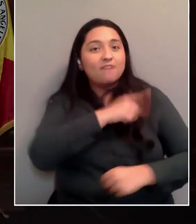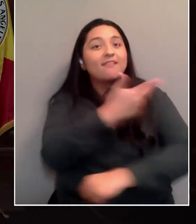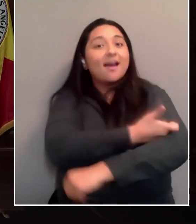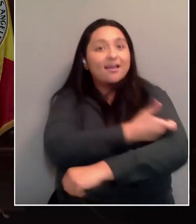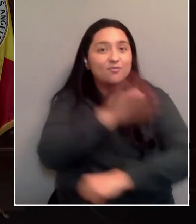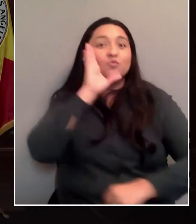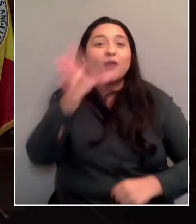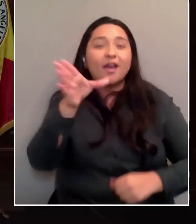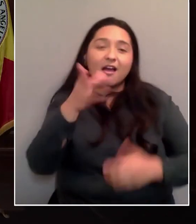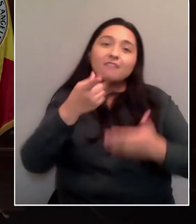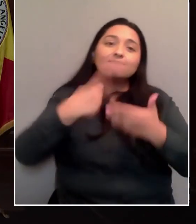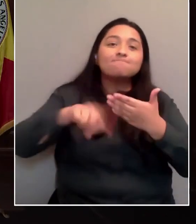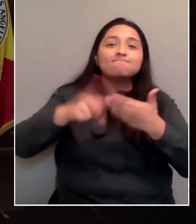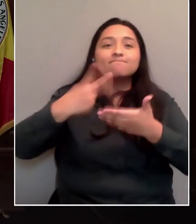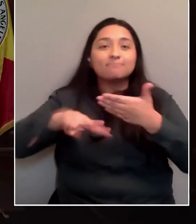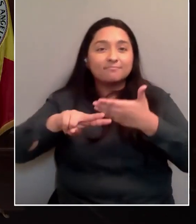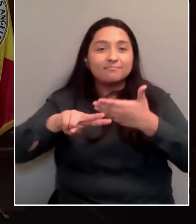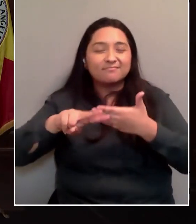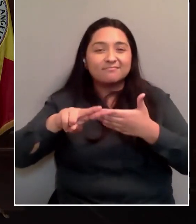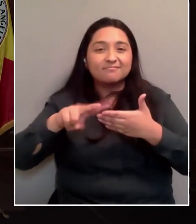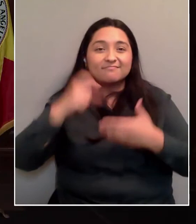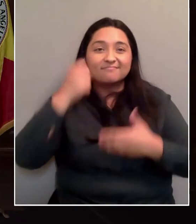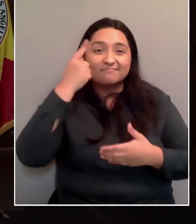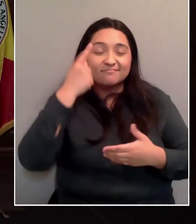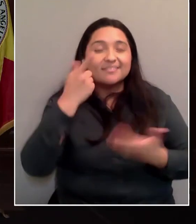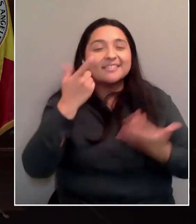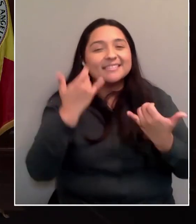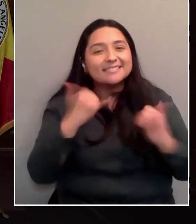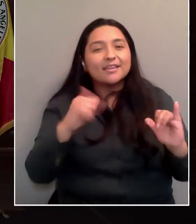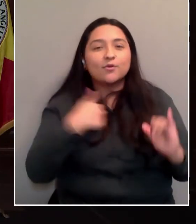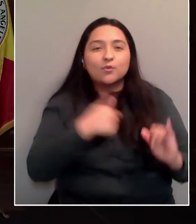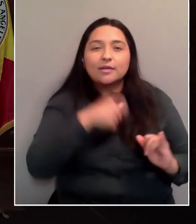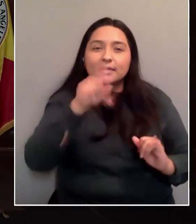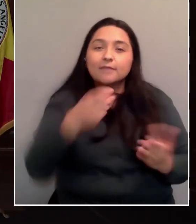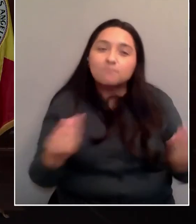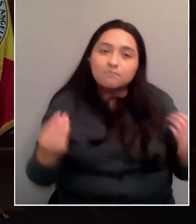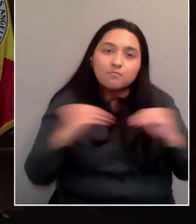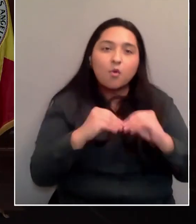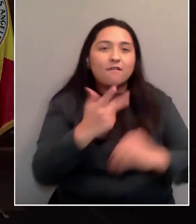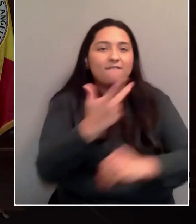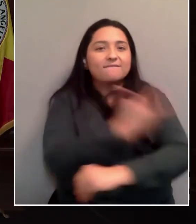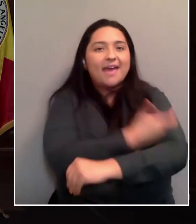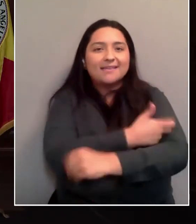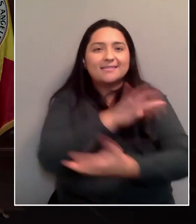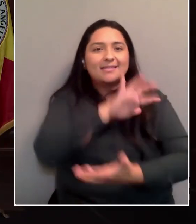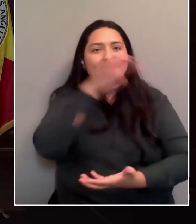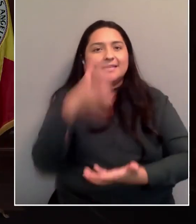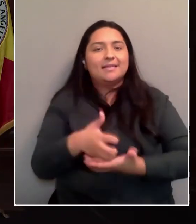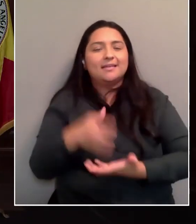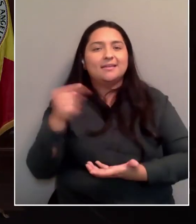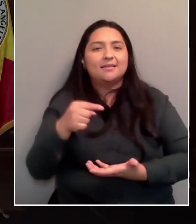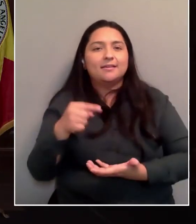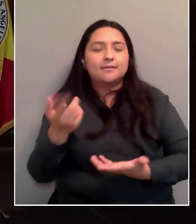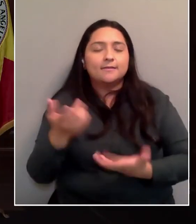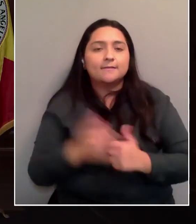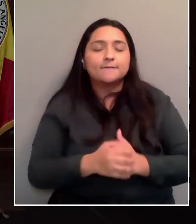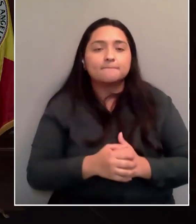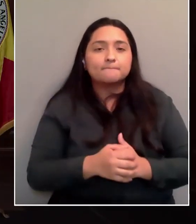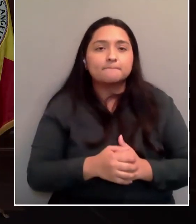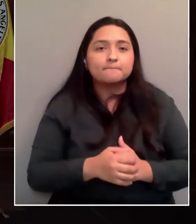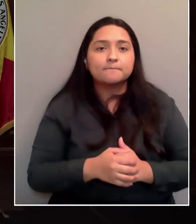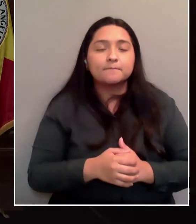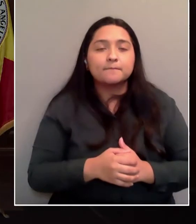más vacunas ahora. También estoy contento que nuestros compañeros de nivel